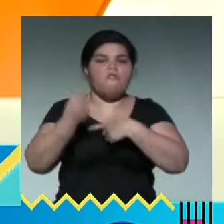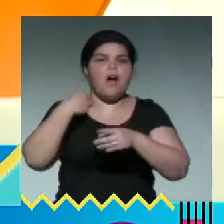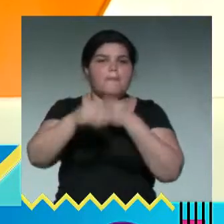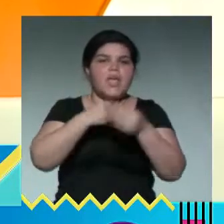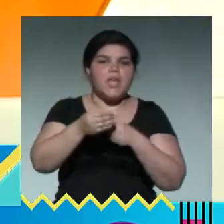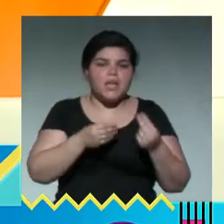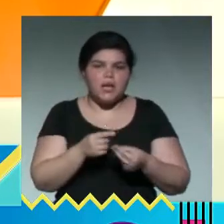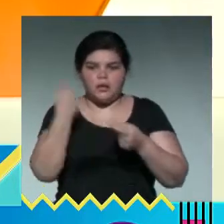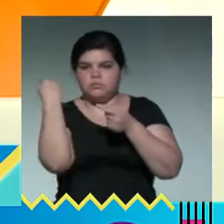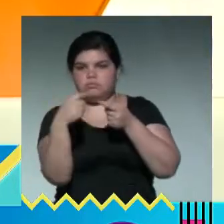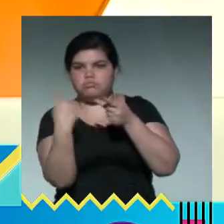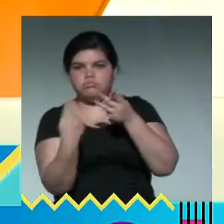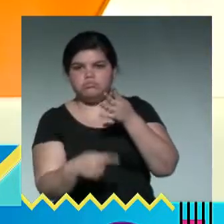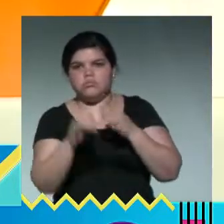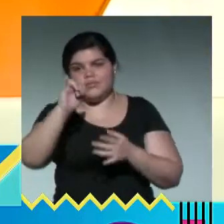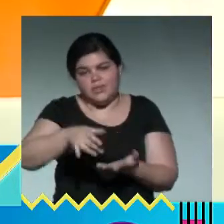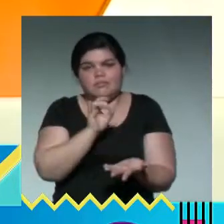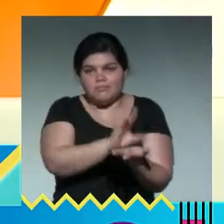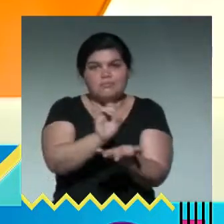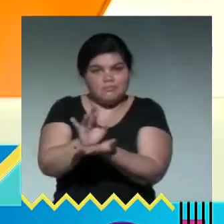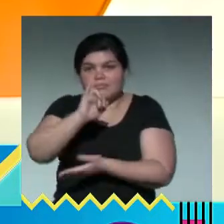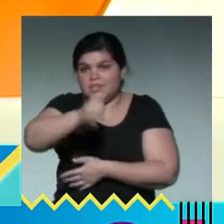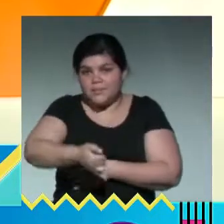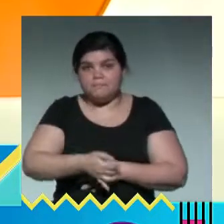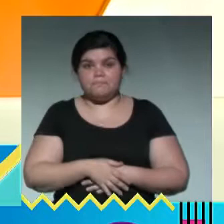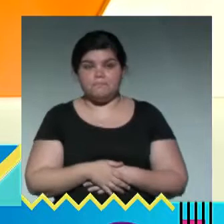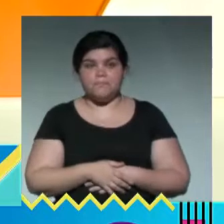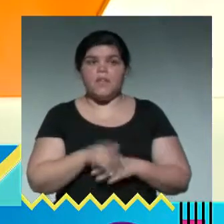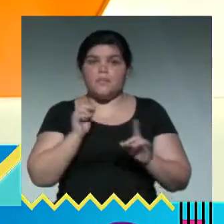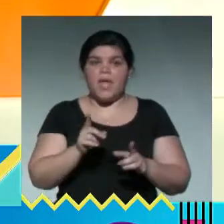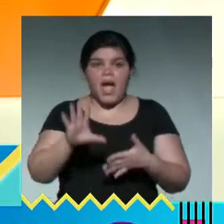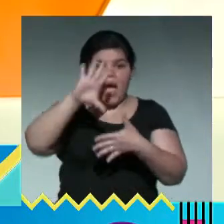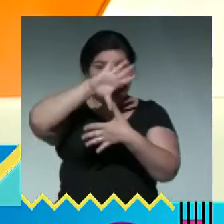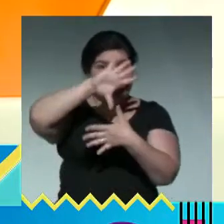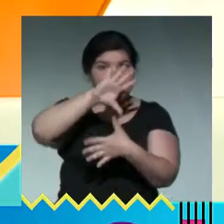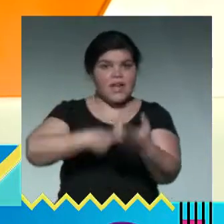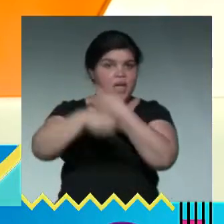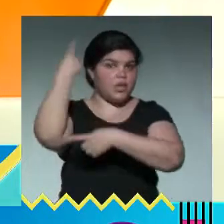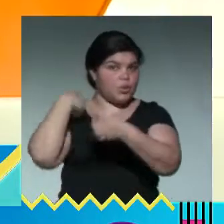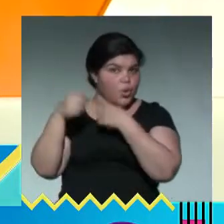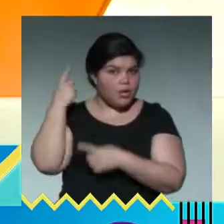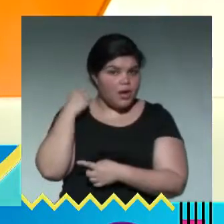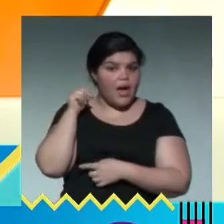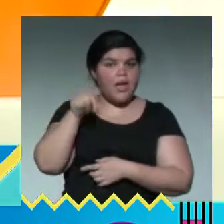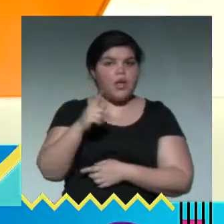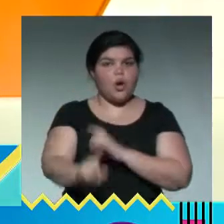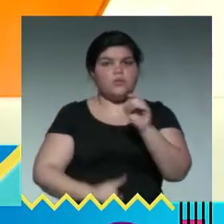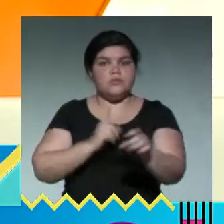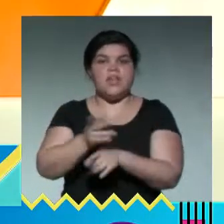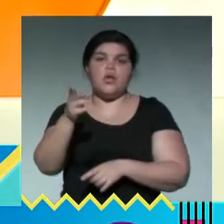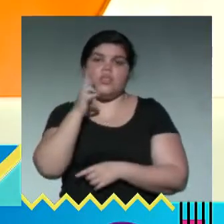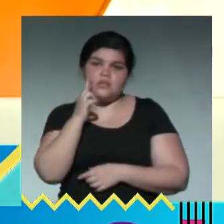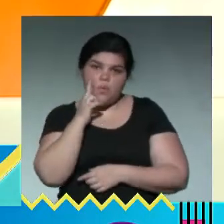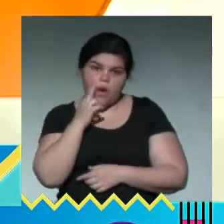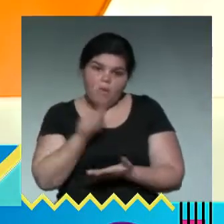creo que si uno hace un recorrido de todo lo que es la historia de América y vuelve otra vez al siglo XIX, ¿no es cierto?,